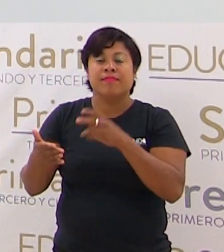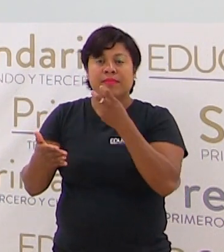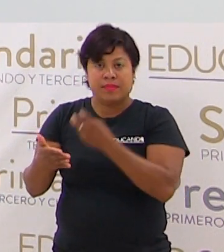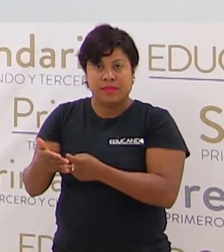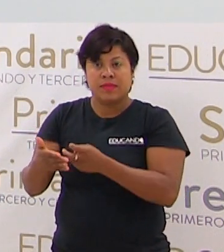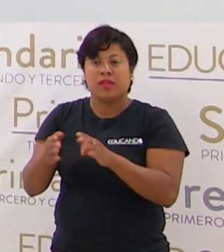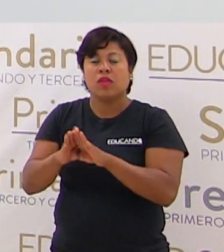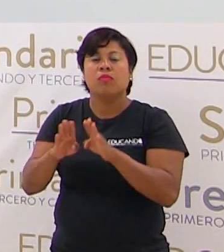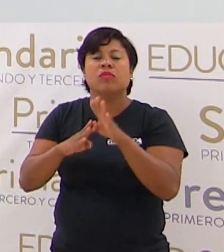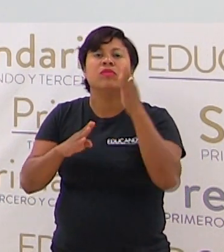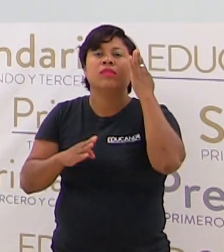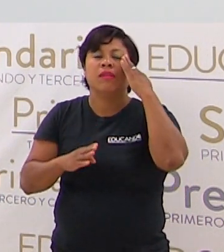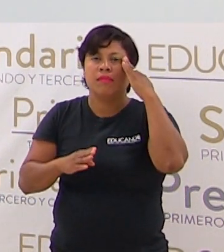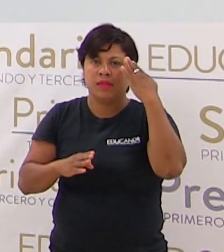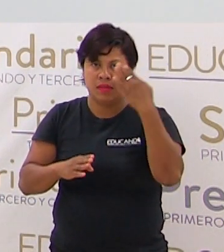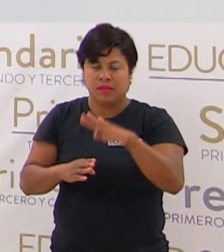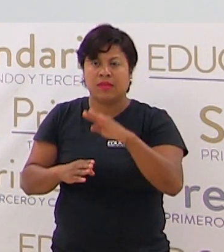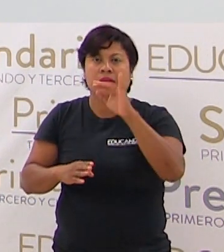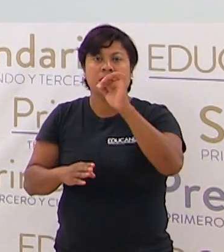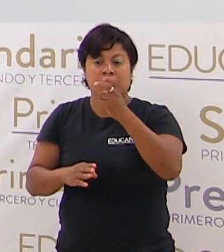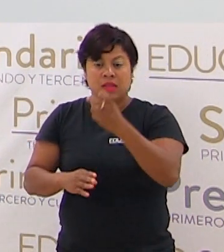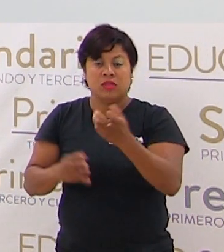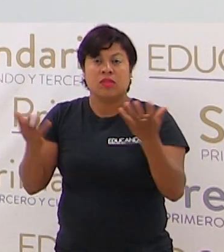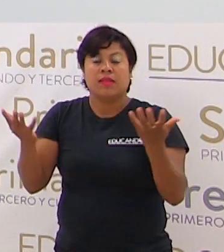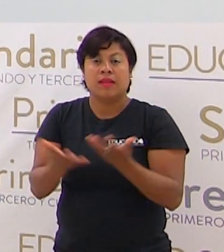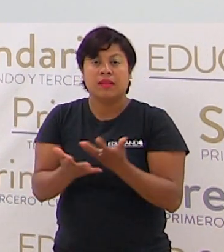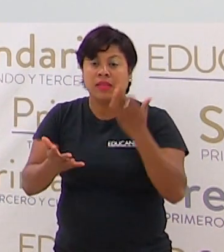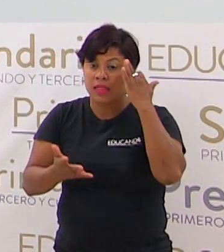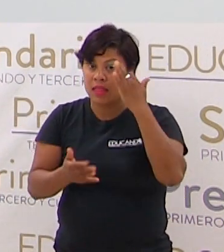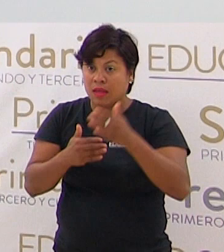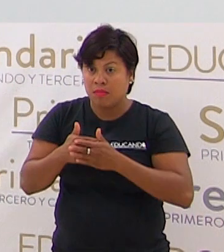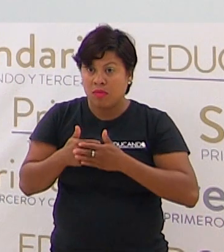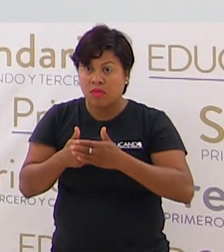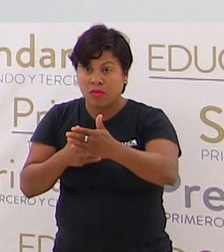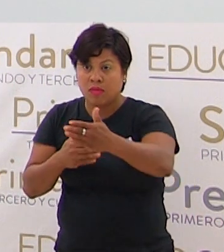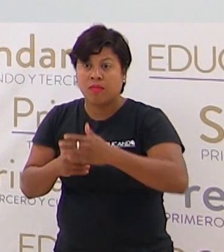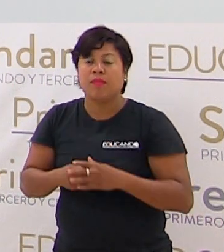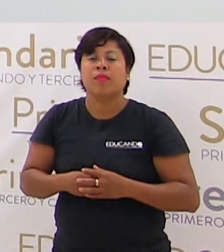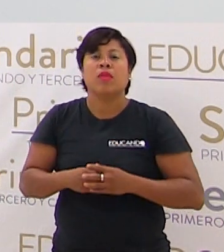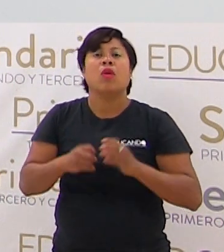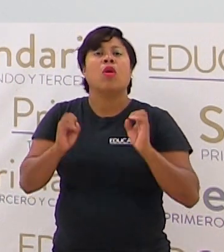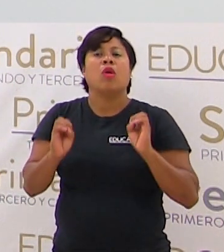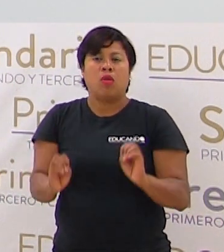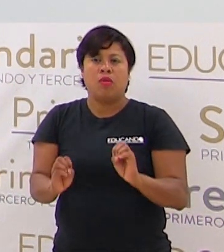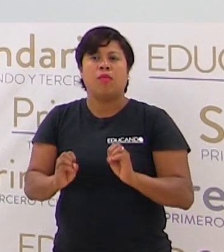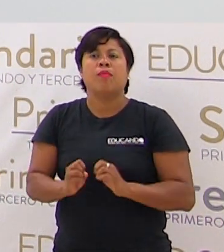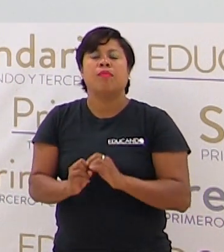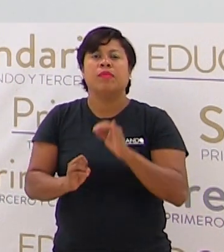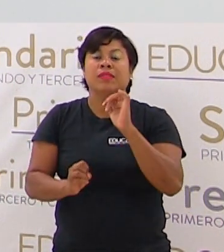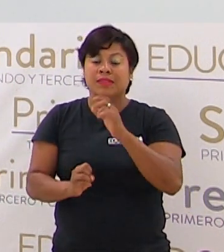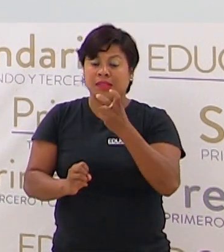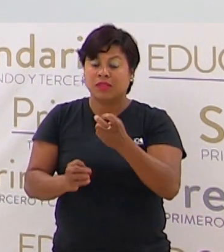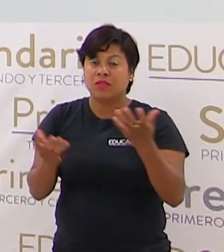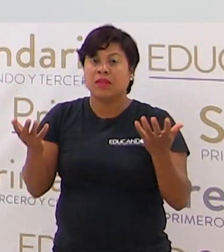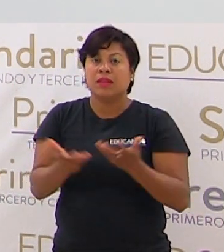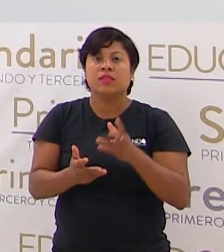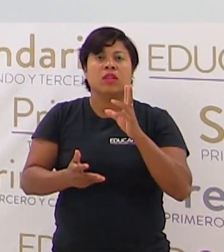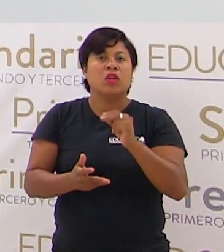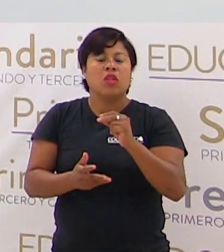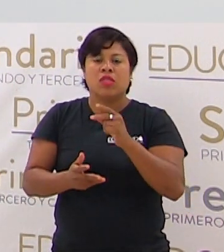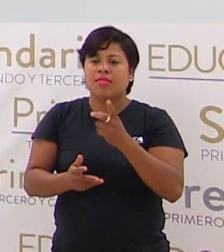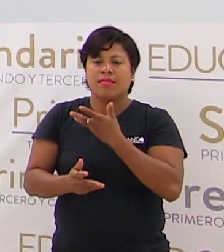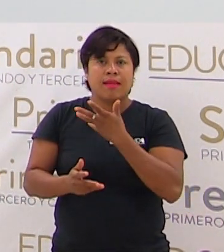la parte de saber si la acción tiene un tiempo determinado o si la acción